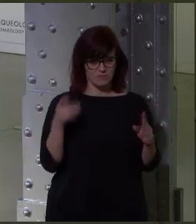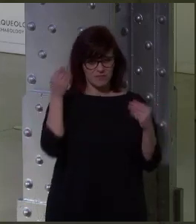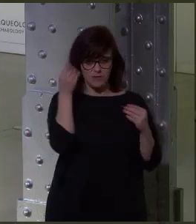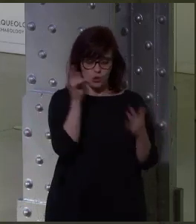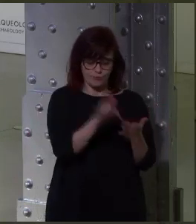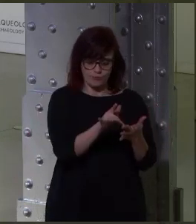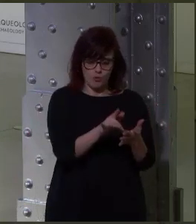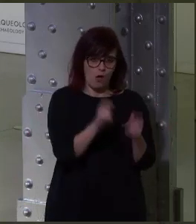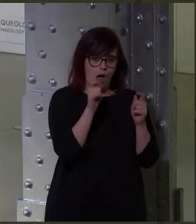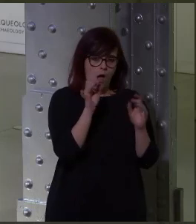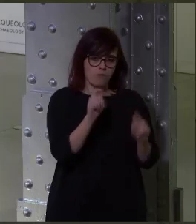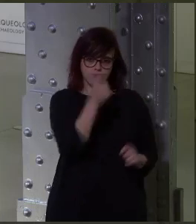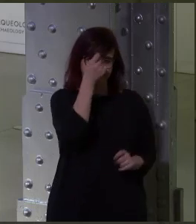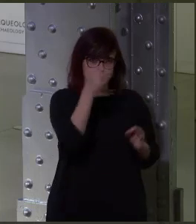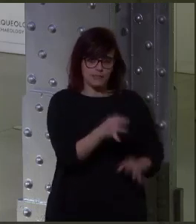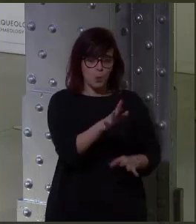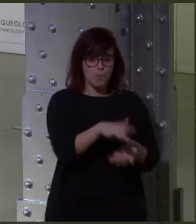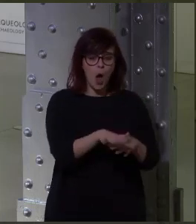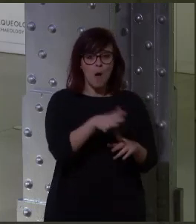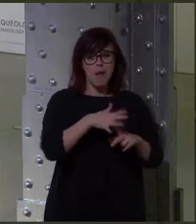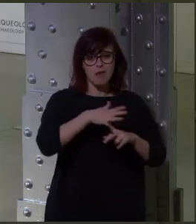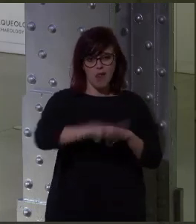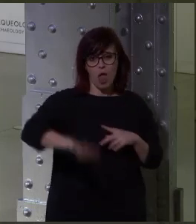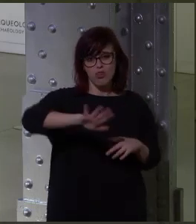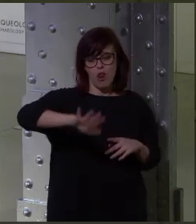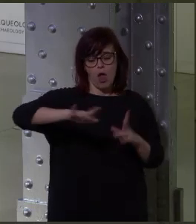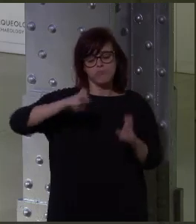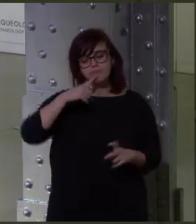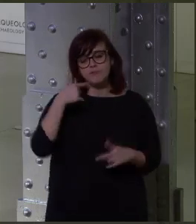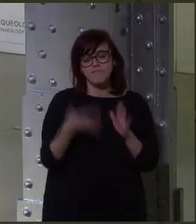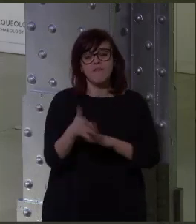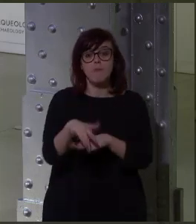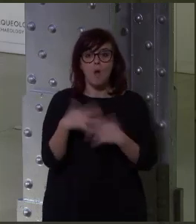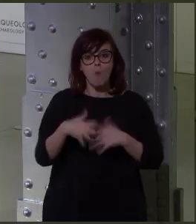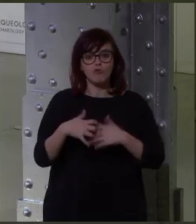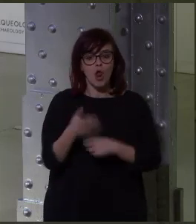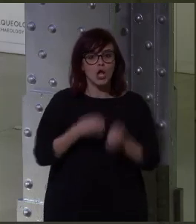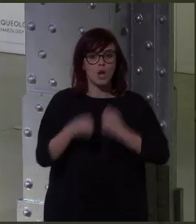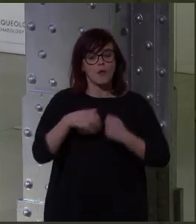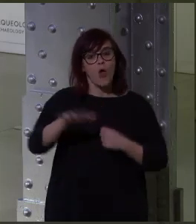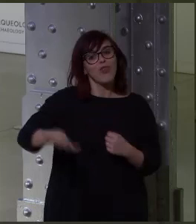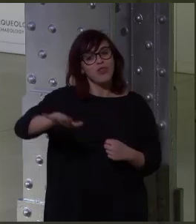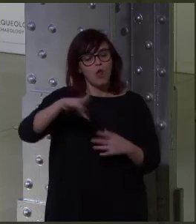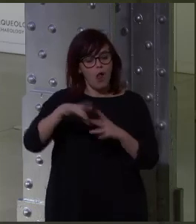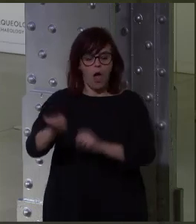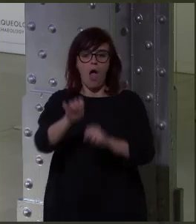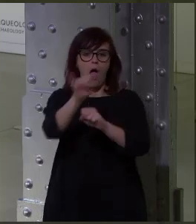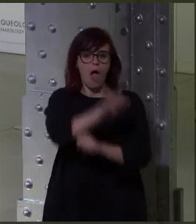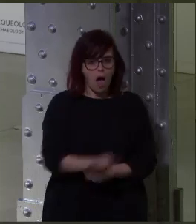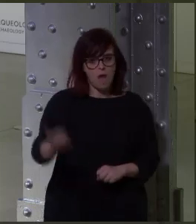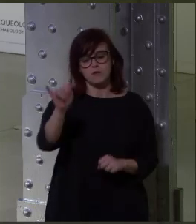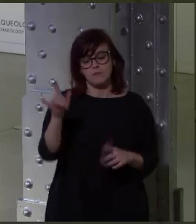por caer, porque creo que los parques nacionales han sido motores económicos para las zonas donde están,